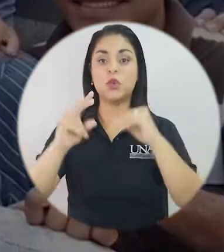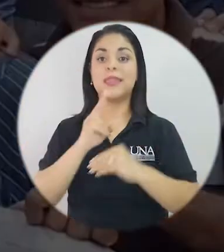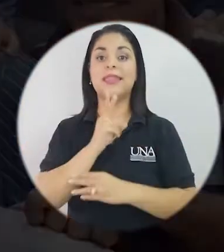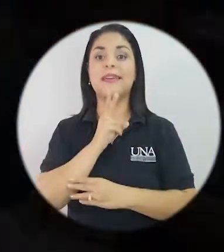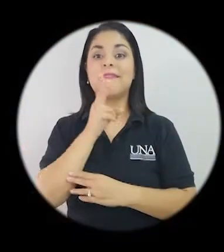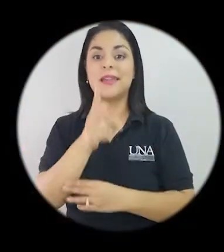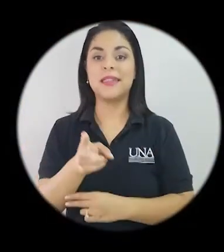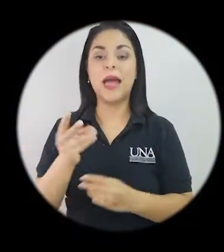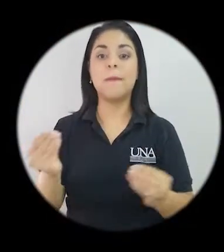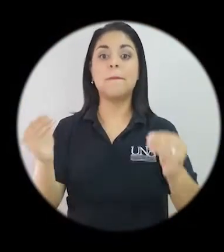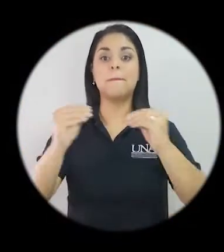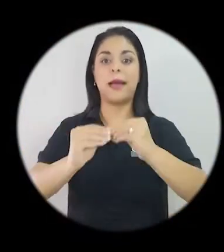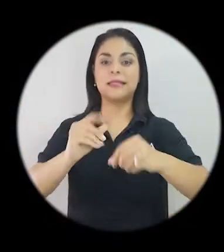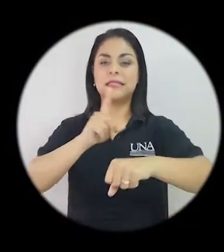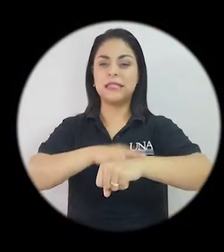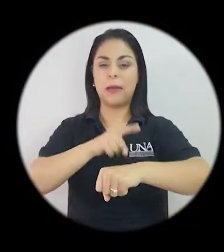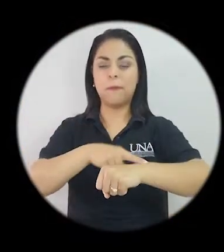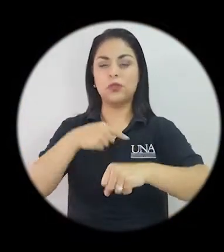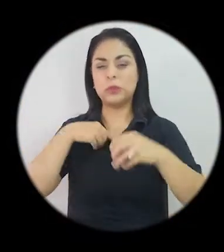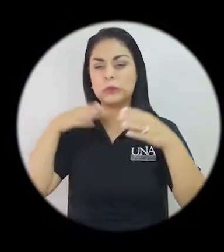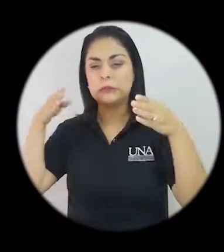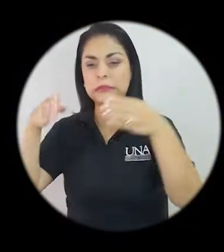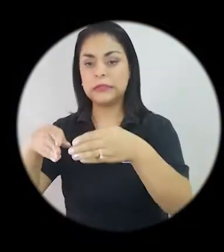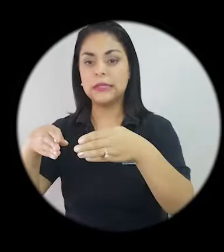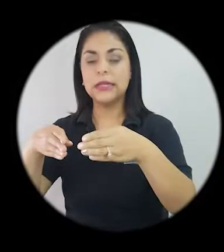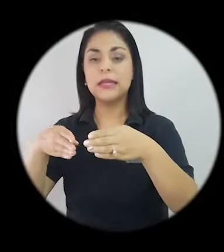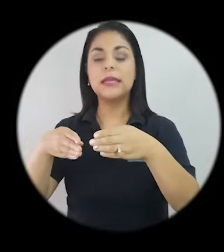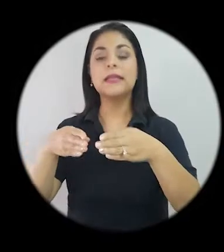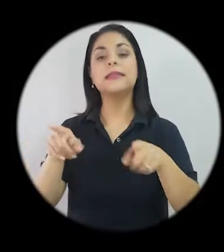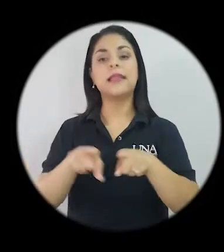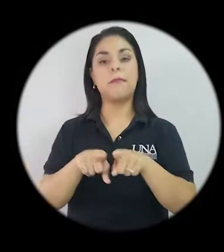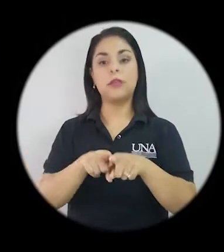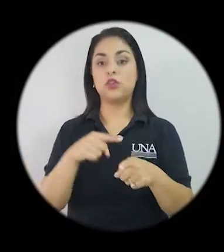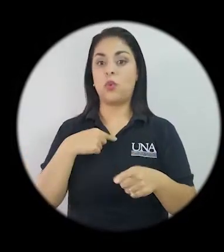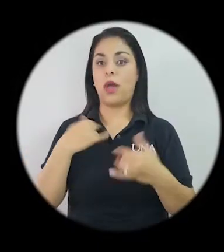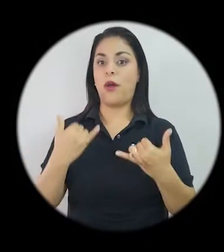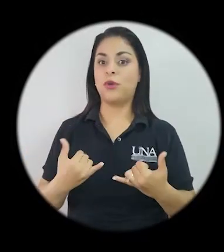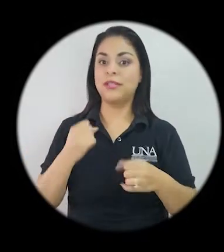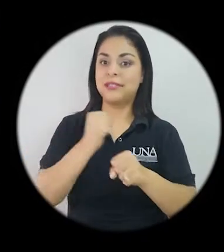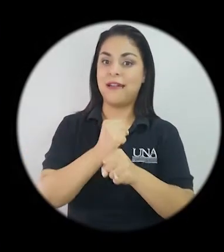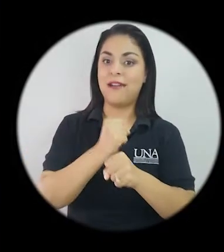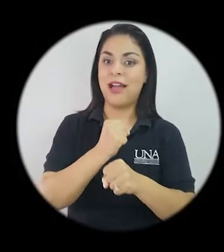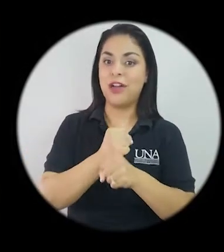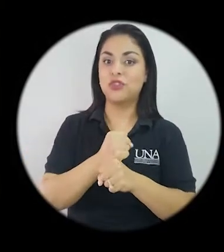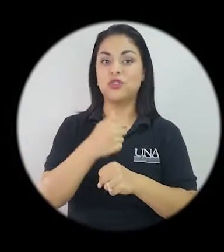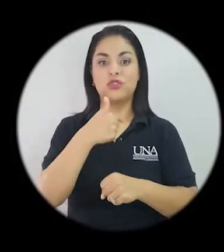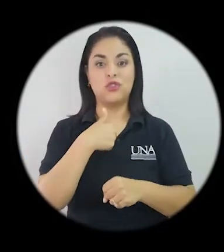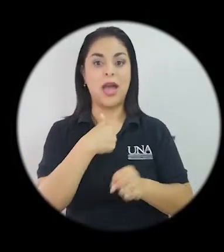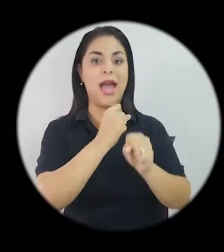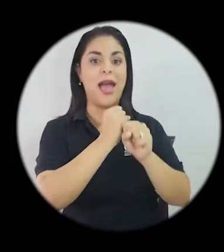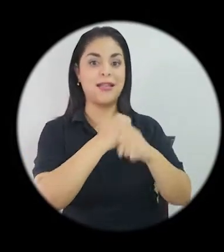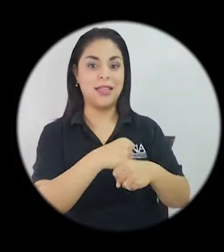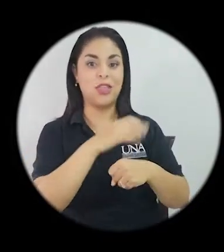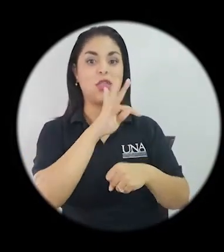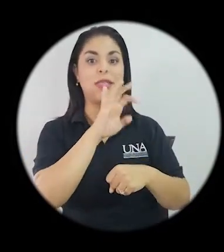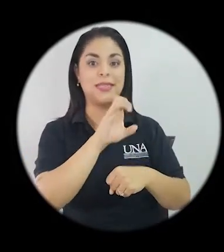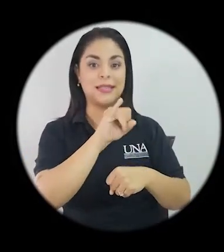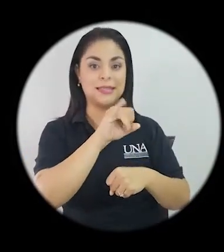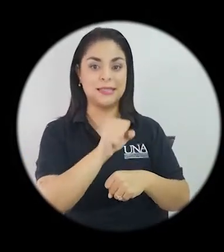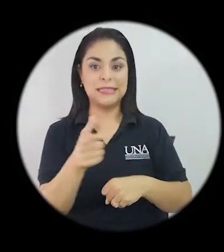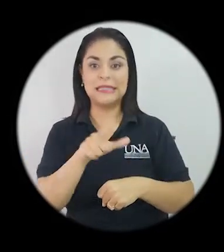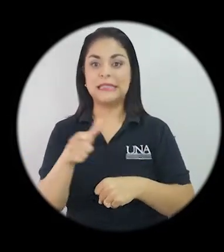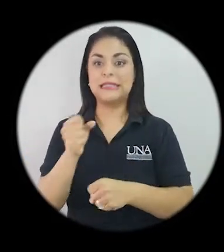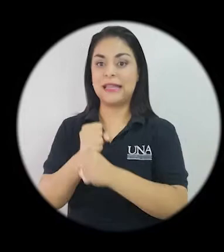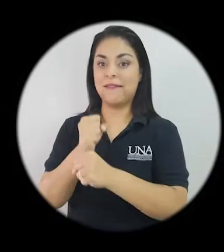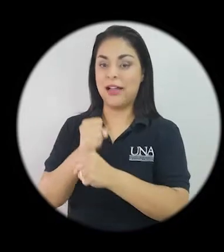de información fue lo que más tiempo me llevó, y principalmente porque también estoy trabajando, entonces estaba sacando